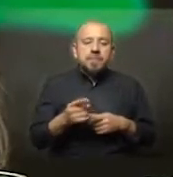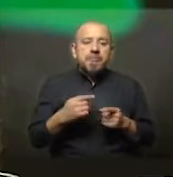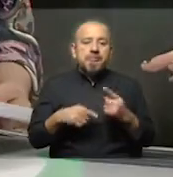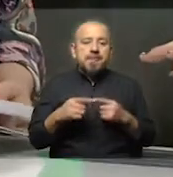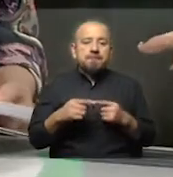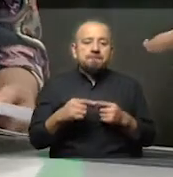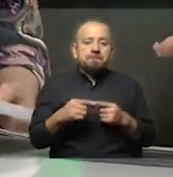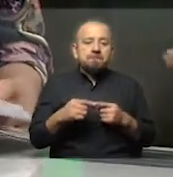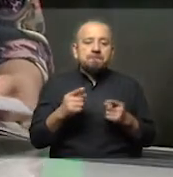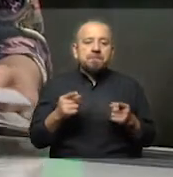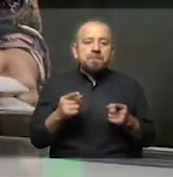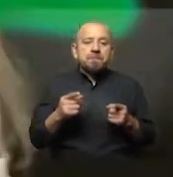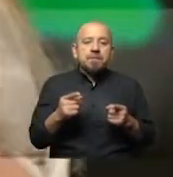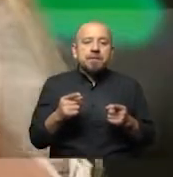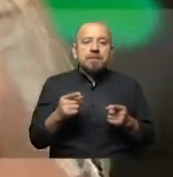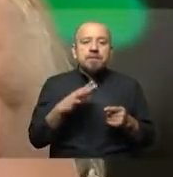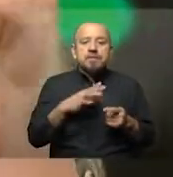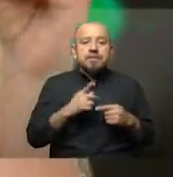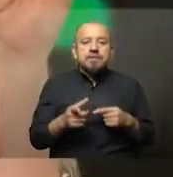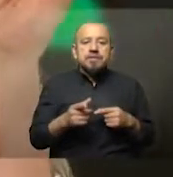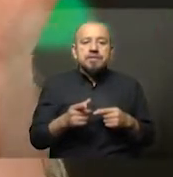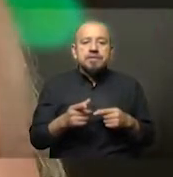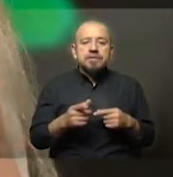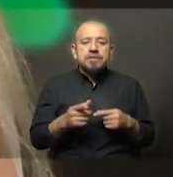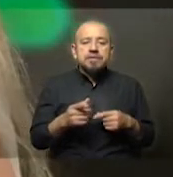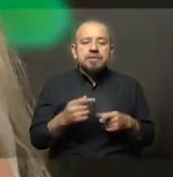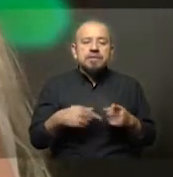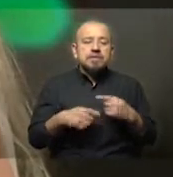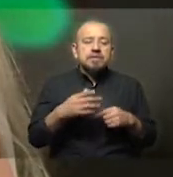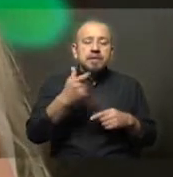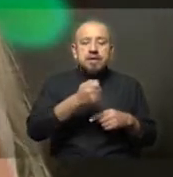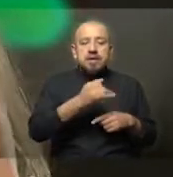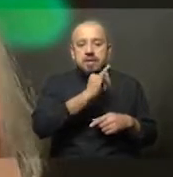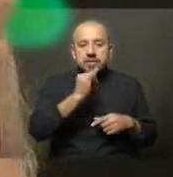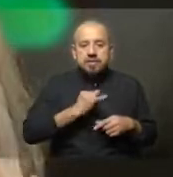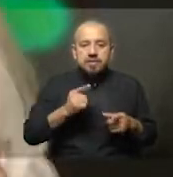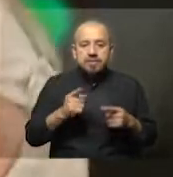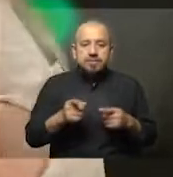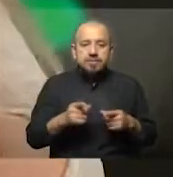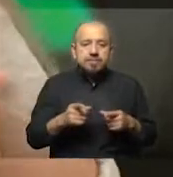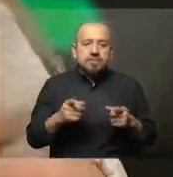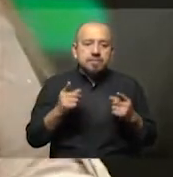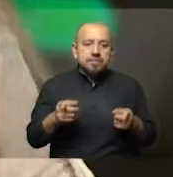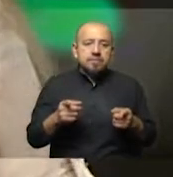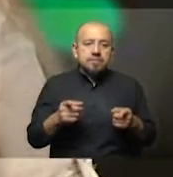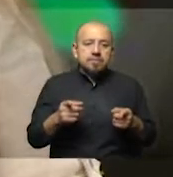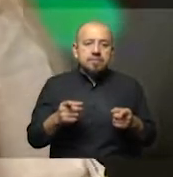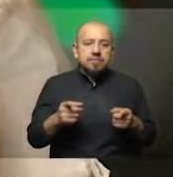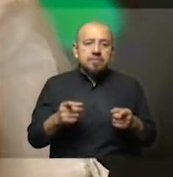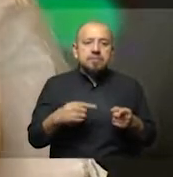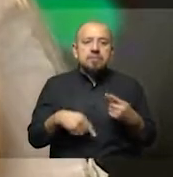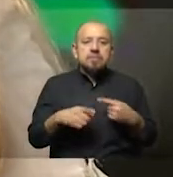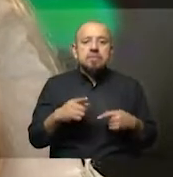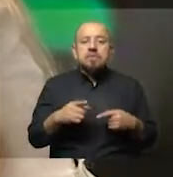el libro tiene una distribución tal que tiene las plantas de la a la z a las que yo Considero que eran más relevantes